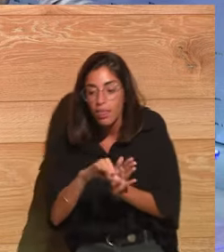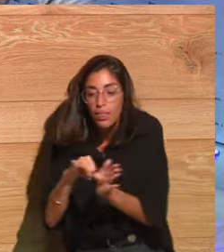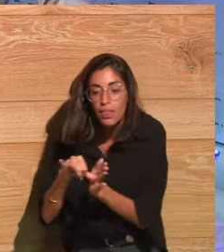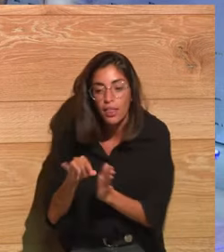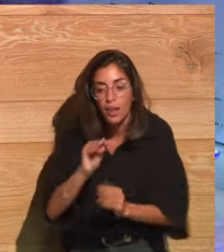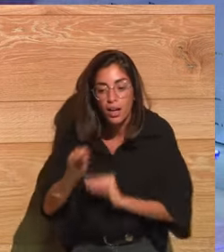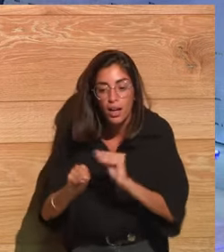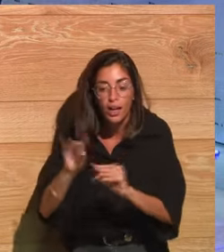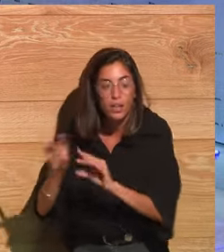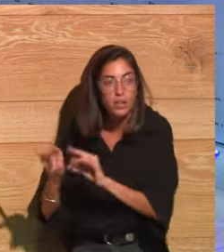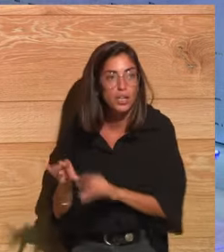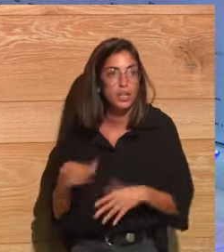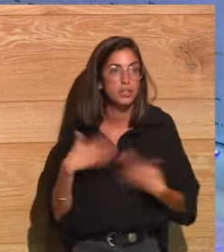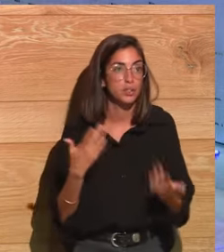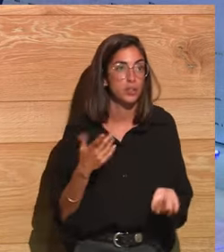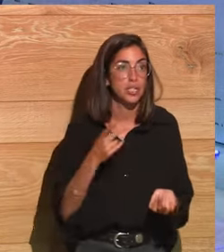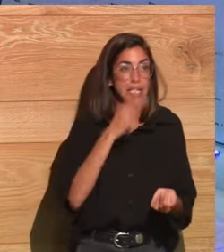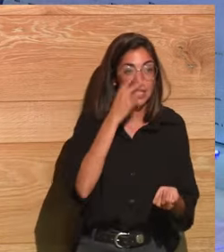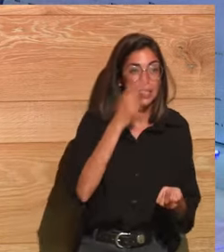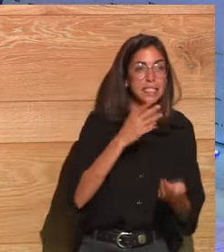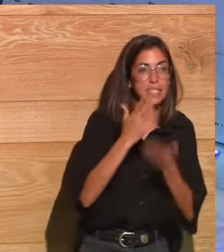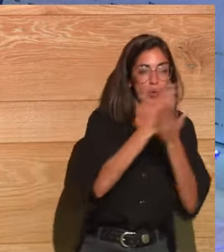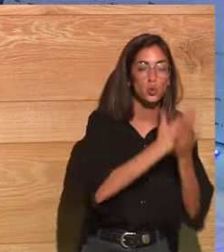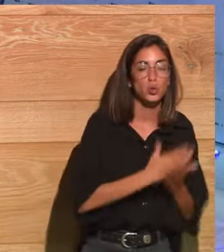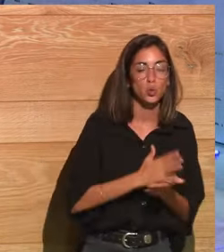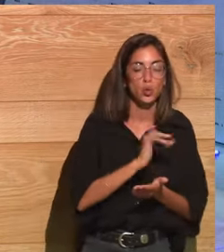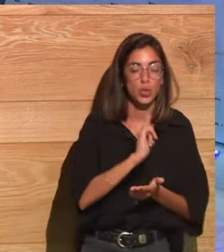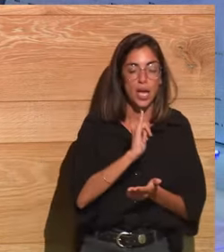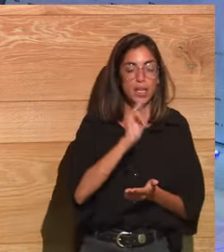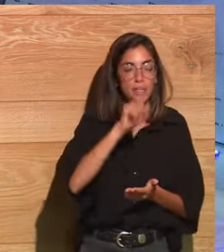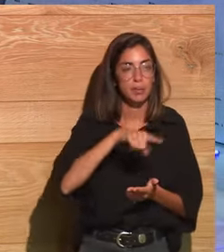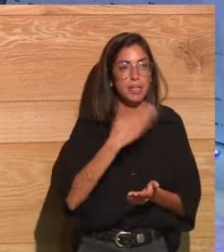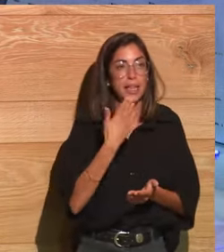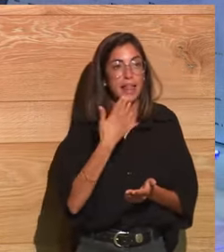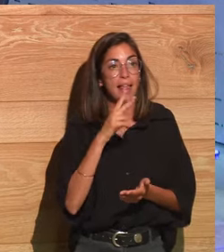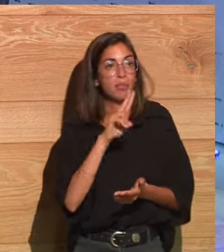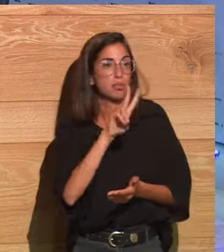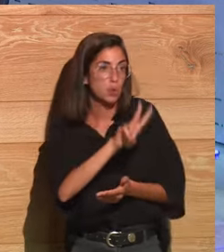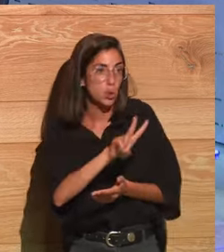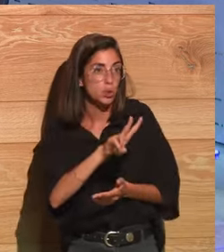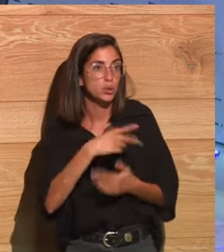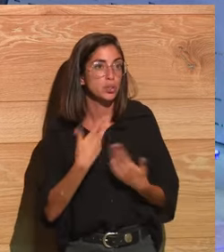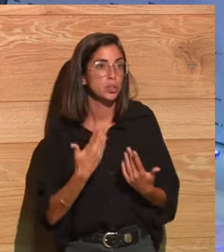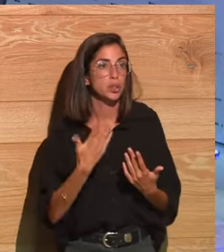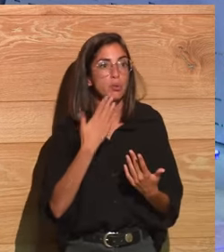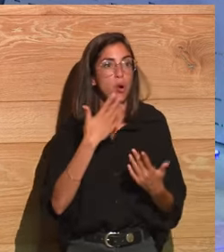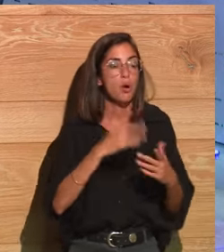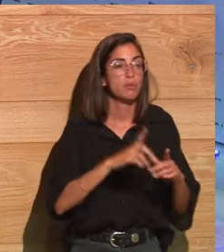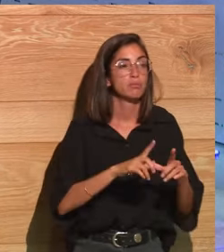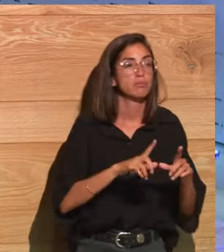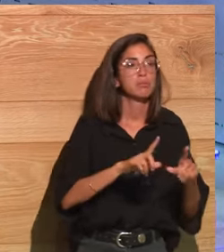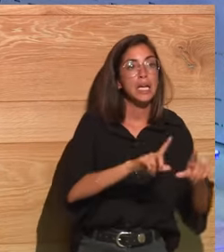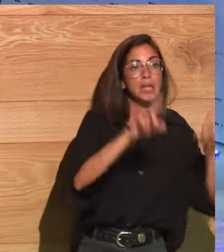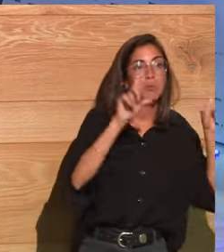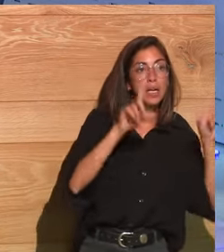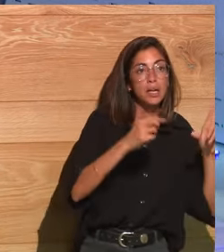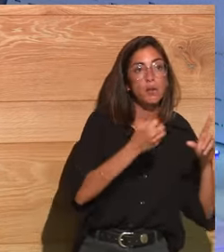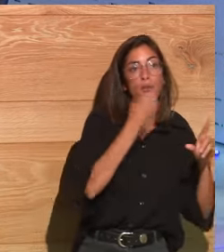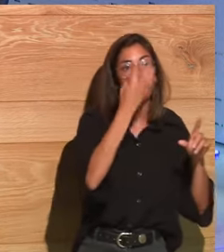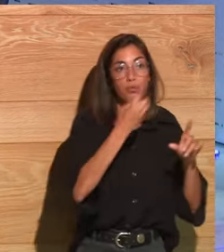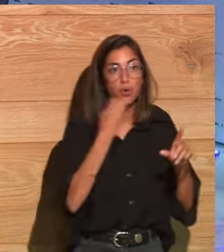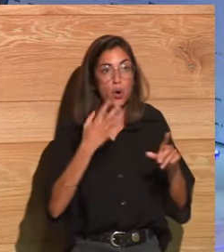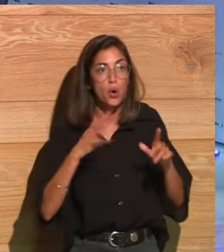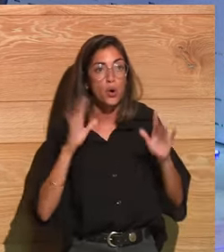interesantes también que le enseñan a los niños de 2 años, cuando aún no han aprendido, pues imágenes alternas, pues de una flor, de un campo y de una